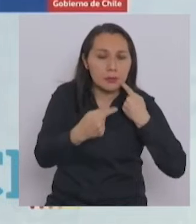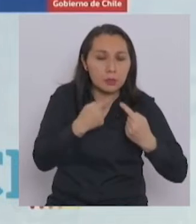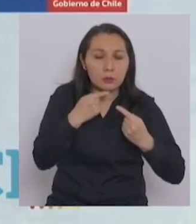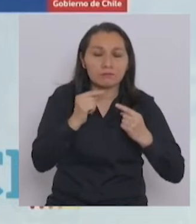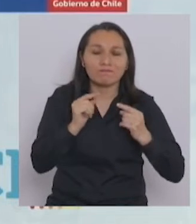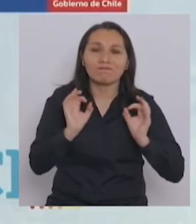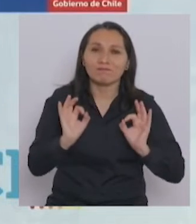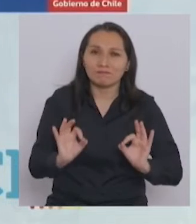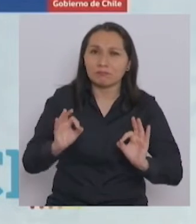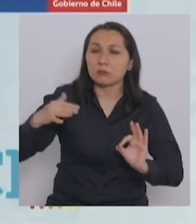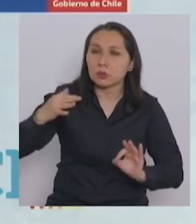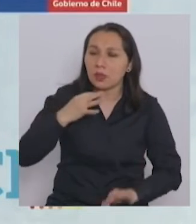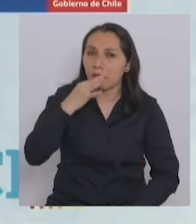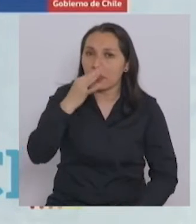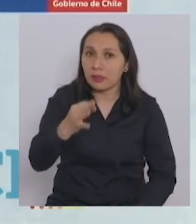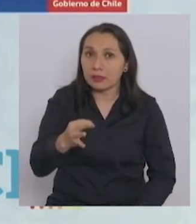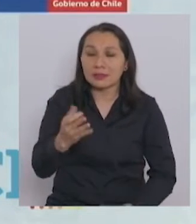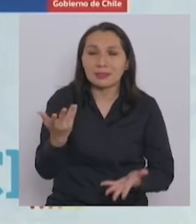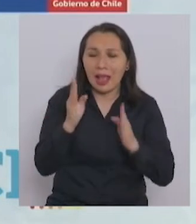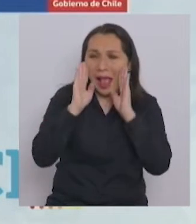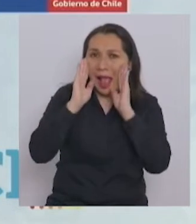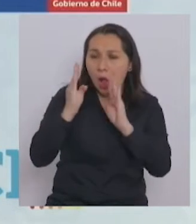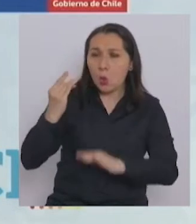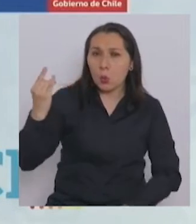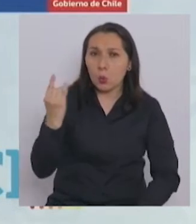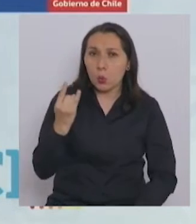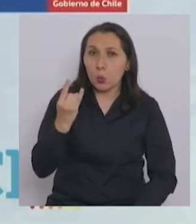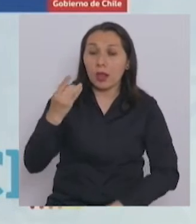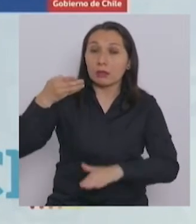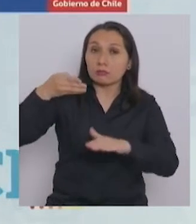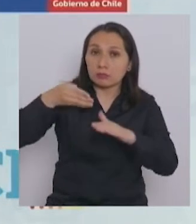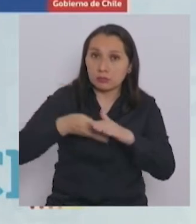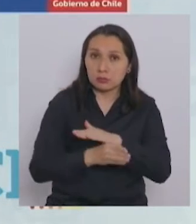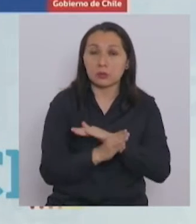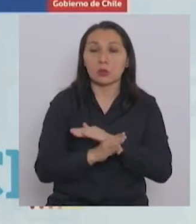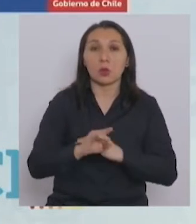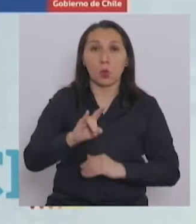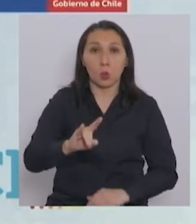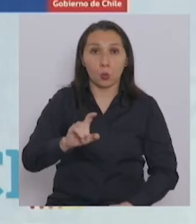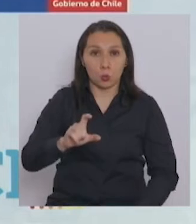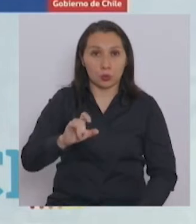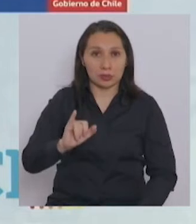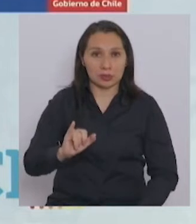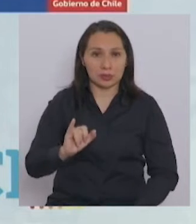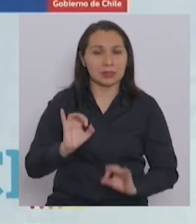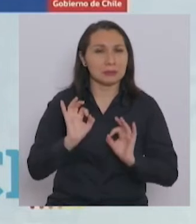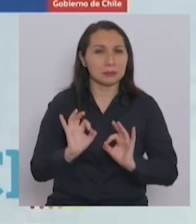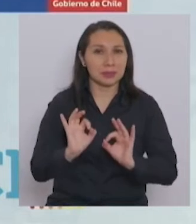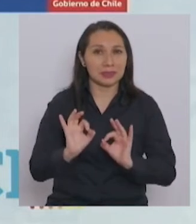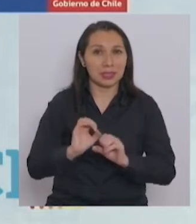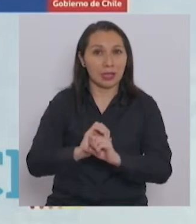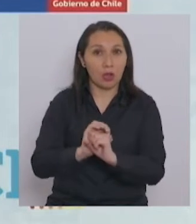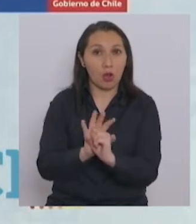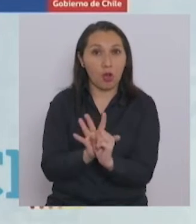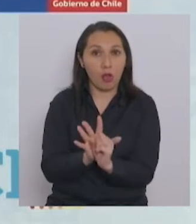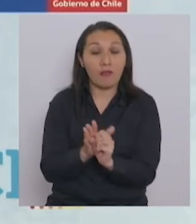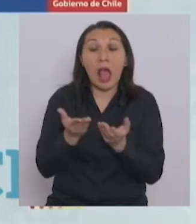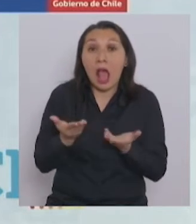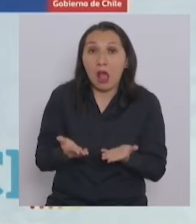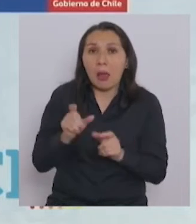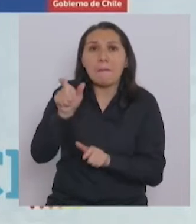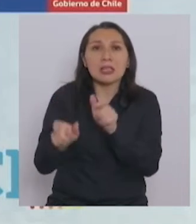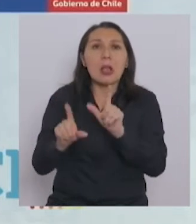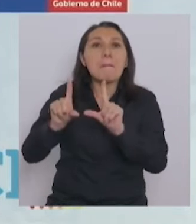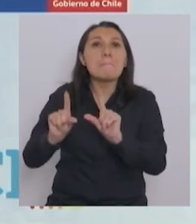mencionar es que hemos visto que las atenciones de urgencia e ingresos a unidades de cuidados intensivos por COVID van en